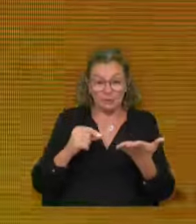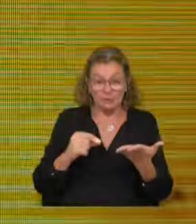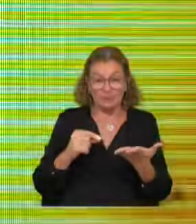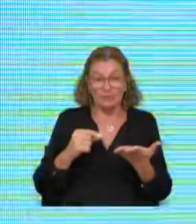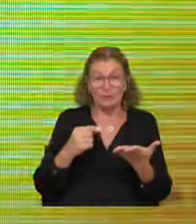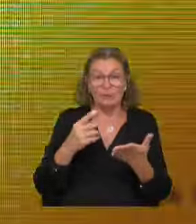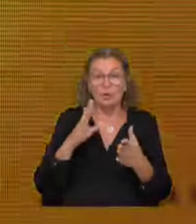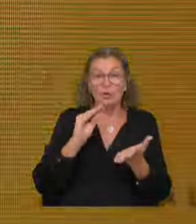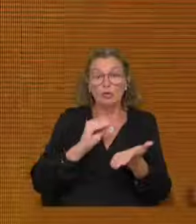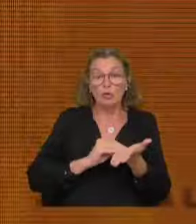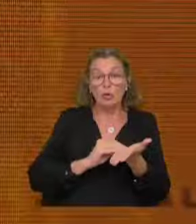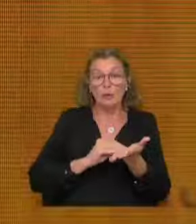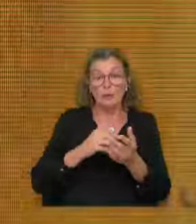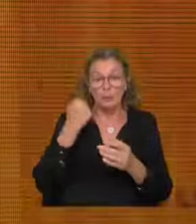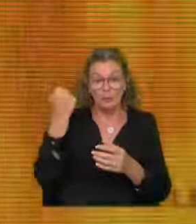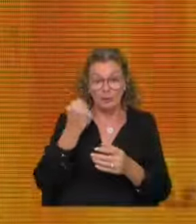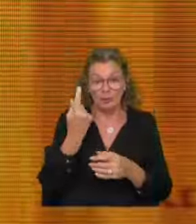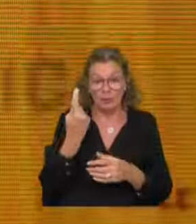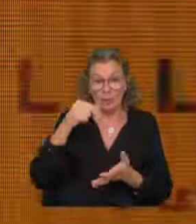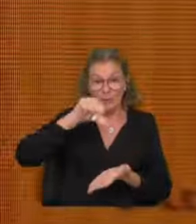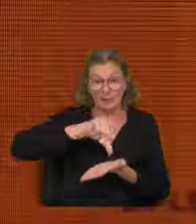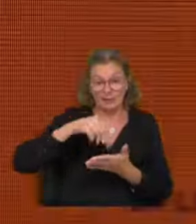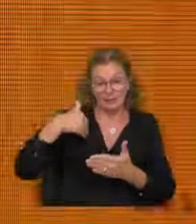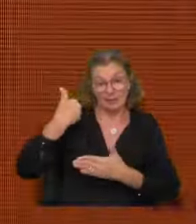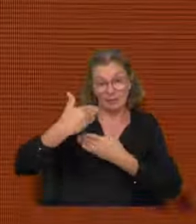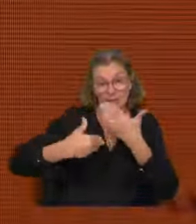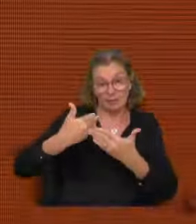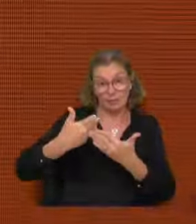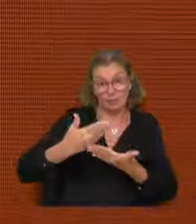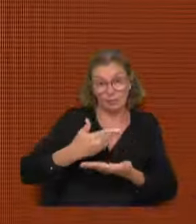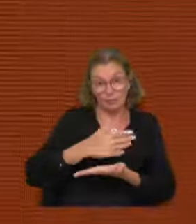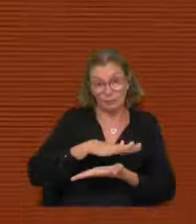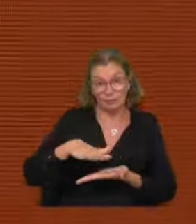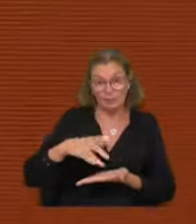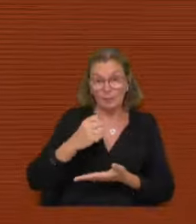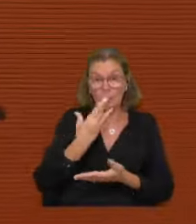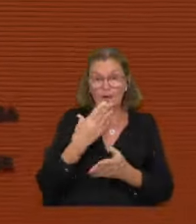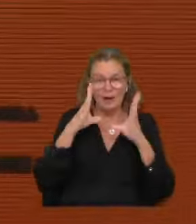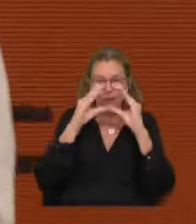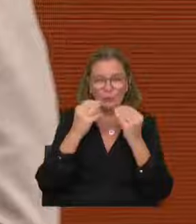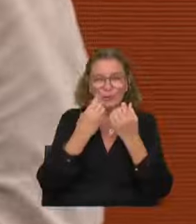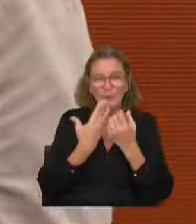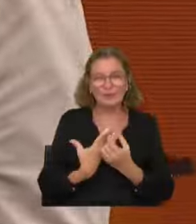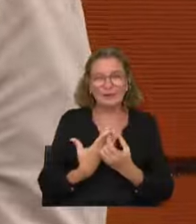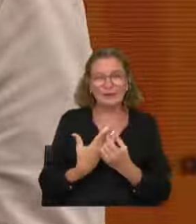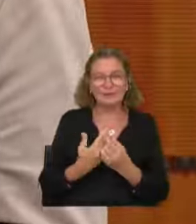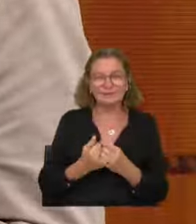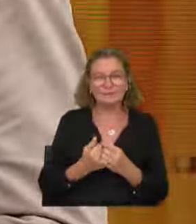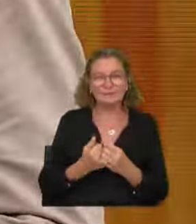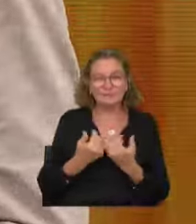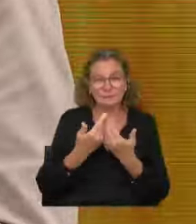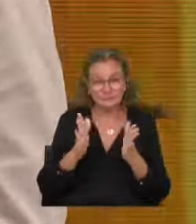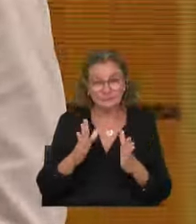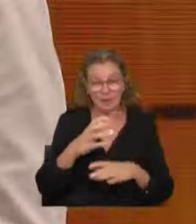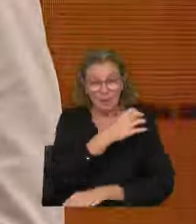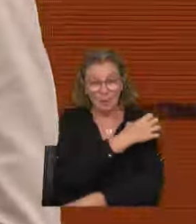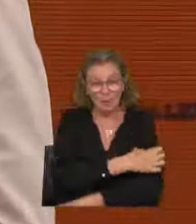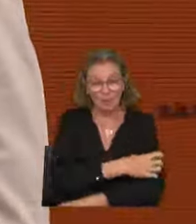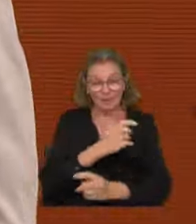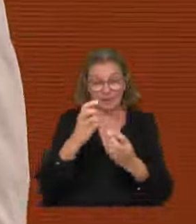datos sobre zonas claves de un país de su desarrollo y del bienestar de su gente Mariana buenas noches cómo estás Buenas noches empezamos por pobreza en